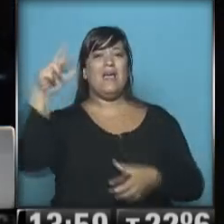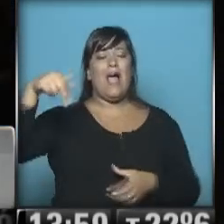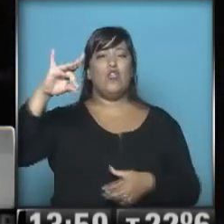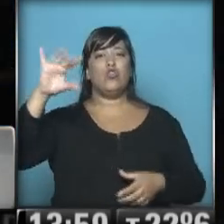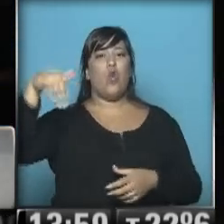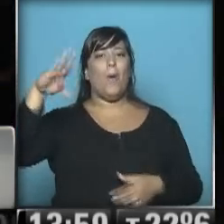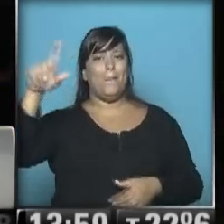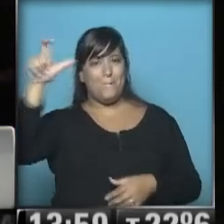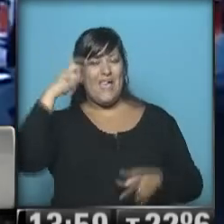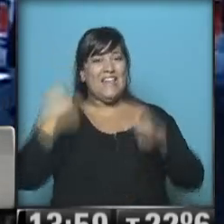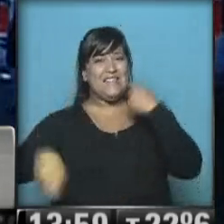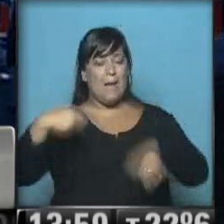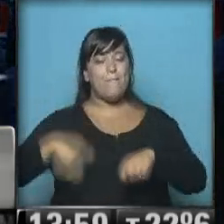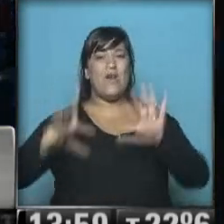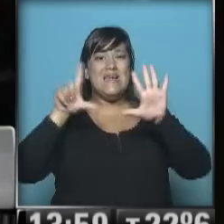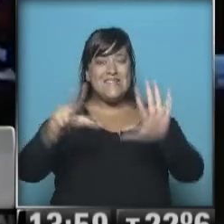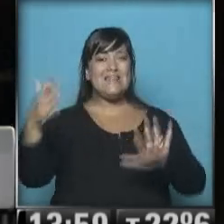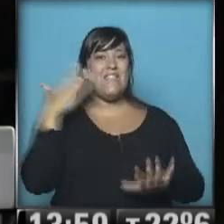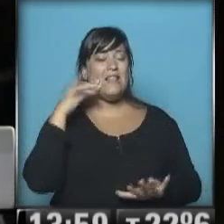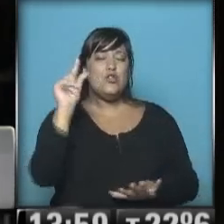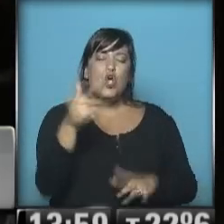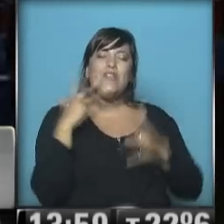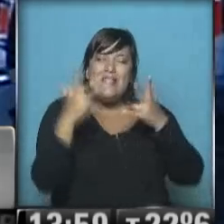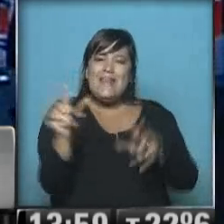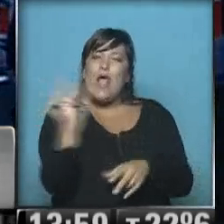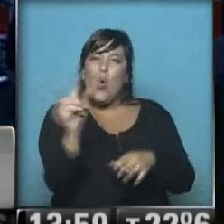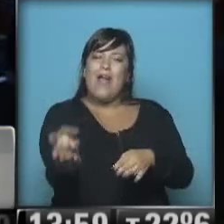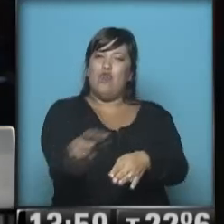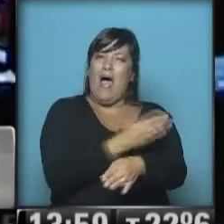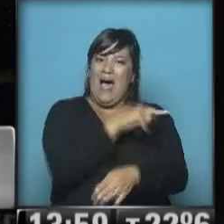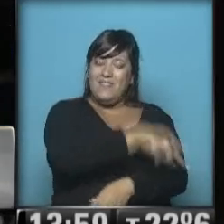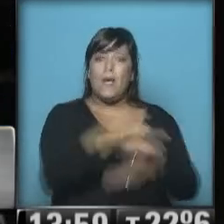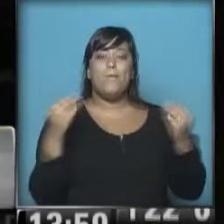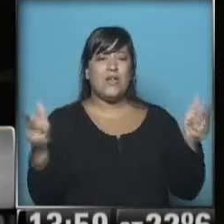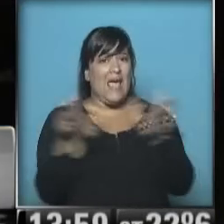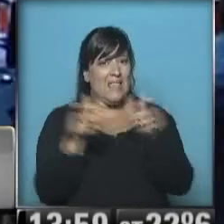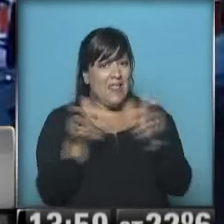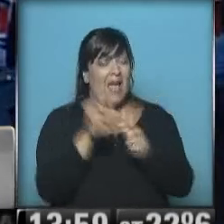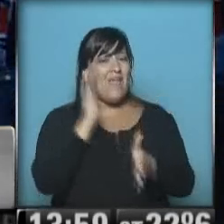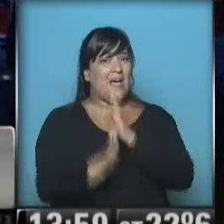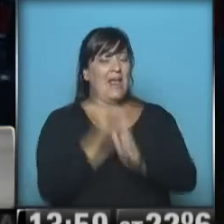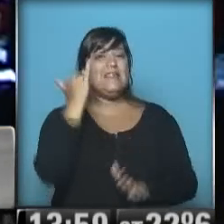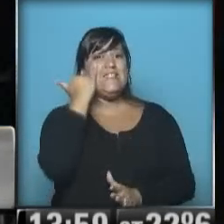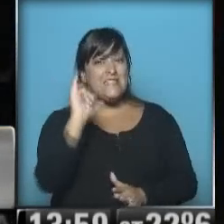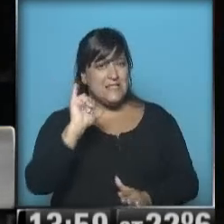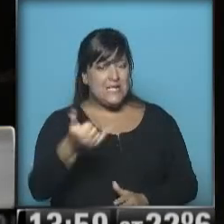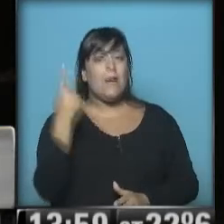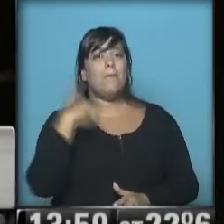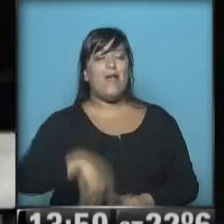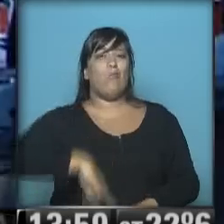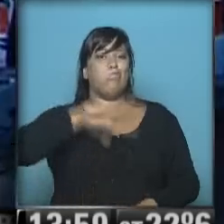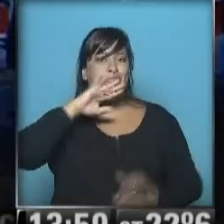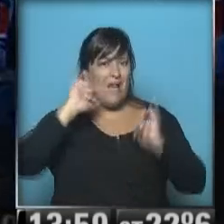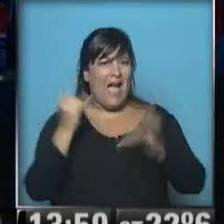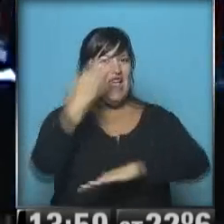A partir de las 19 horas, yo te diría que te vengas un buen rato antes, porque la entrada es gratuita, pero está limitada a la capacidad de nuestro estudio